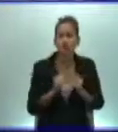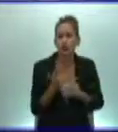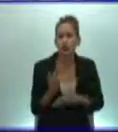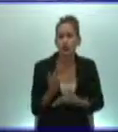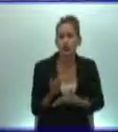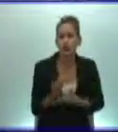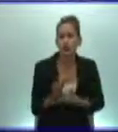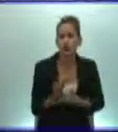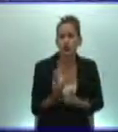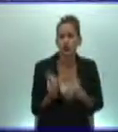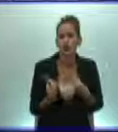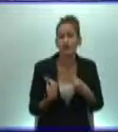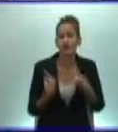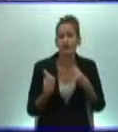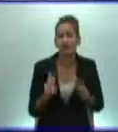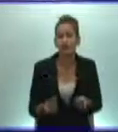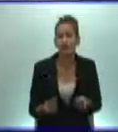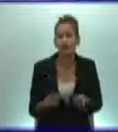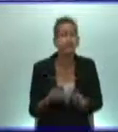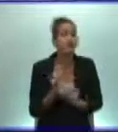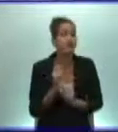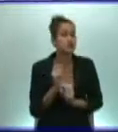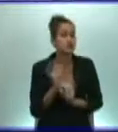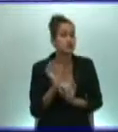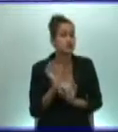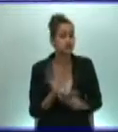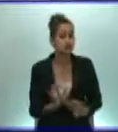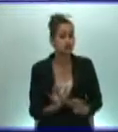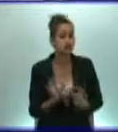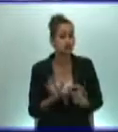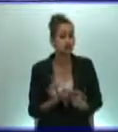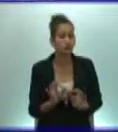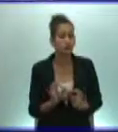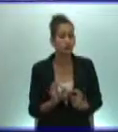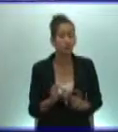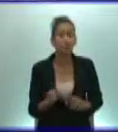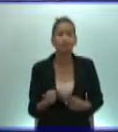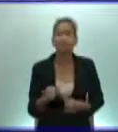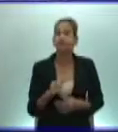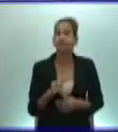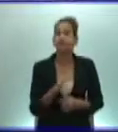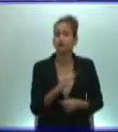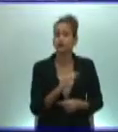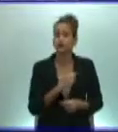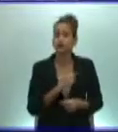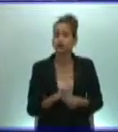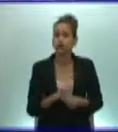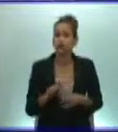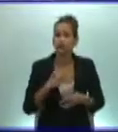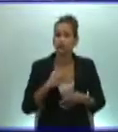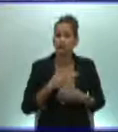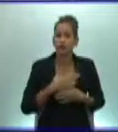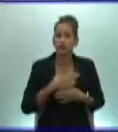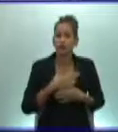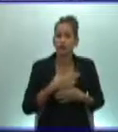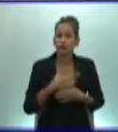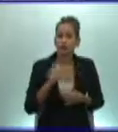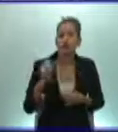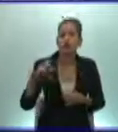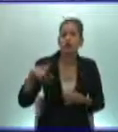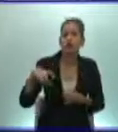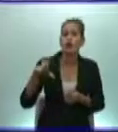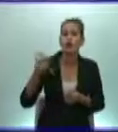dan. Siempre teniendo en cuenta las propiedades geométricas que ya conoces de las